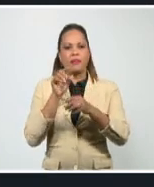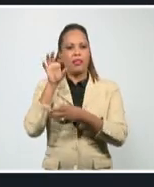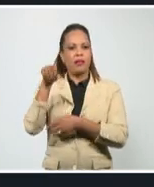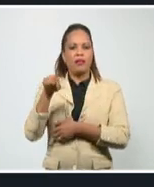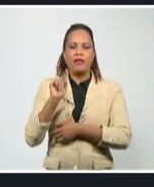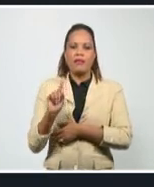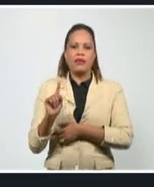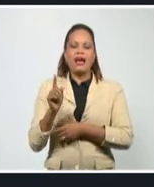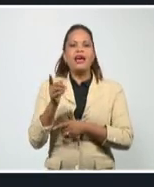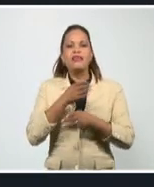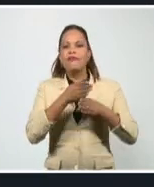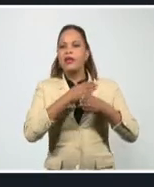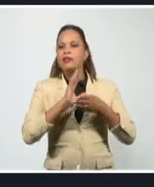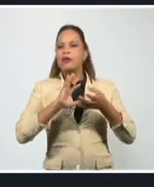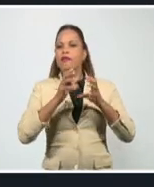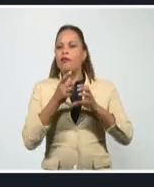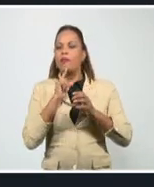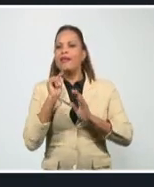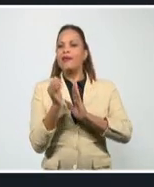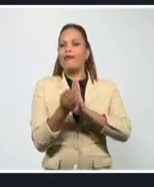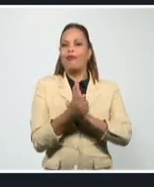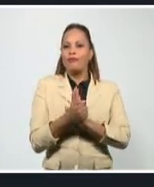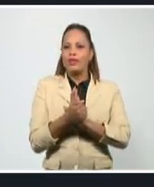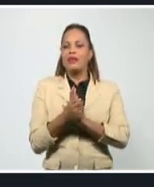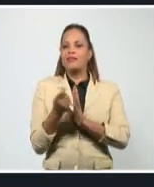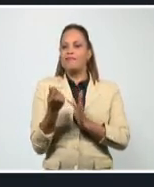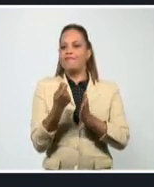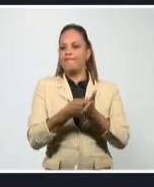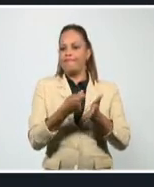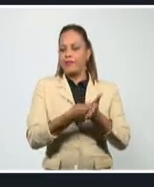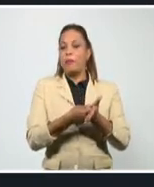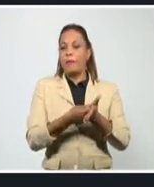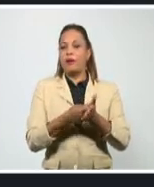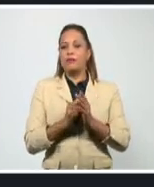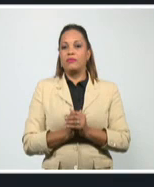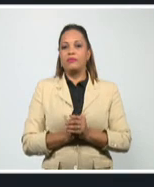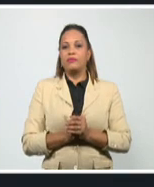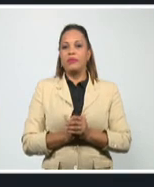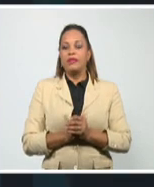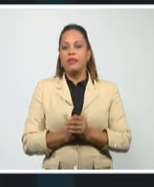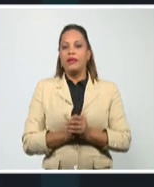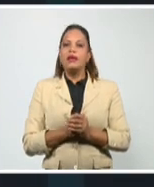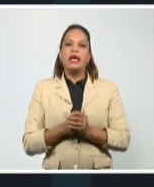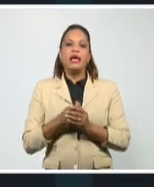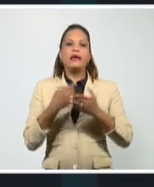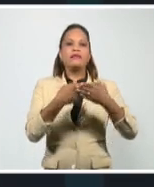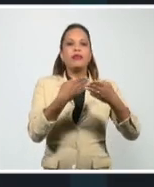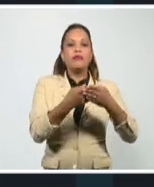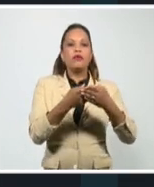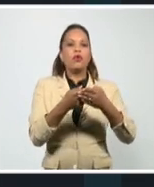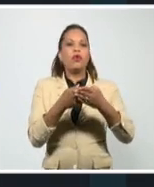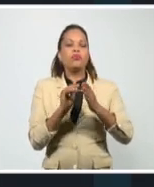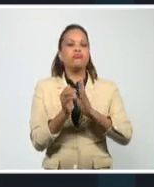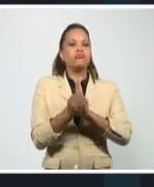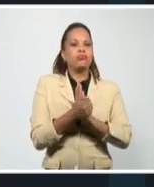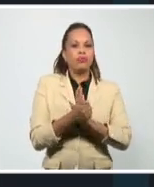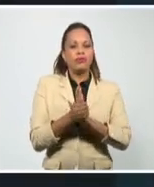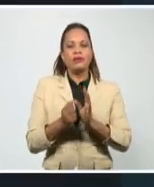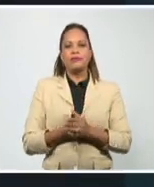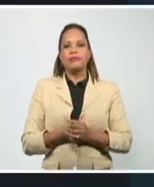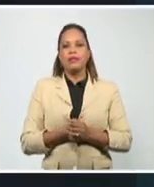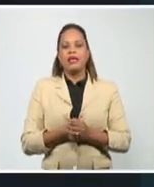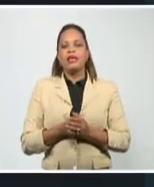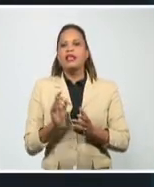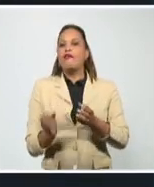Hay muchas maneras hoy de desmascarar los financiamientos, a través de instituciones privadas, a través de fundaciones,